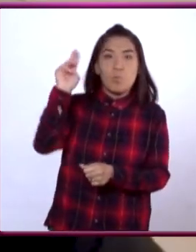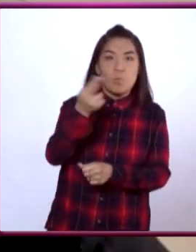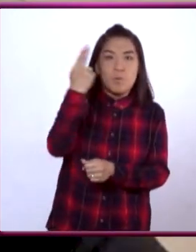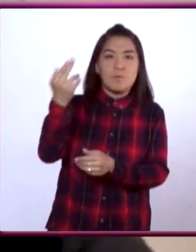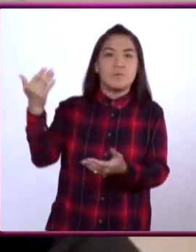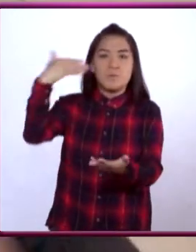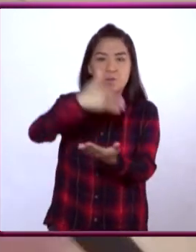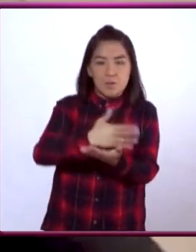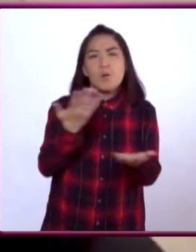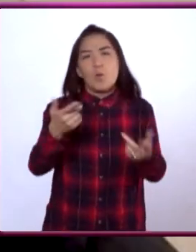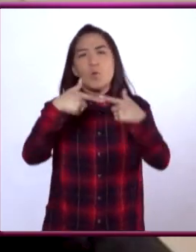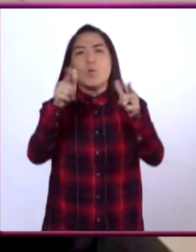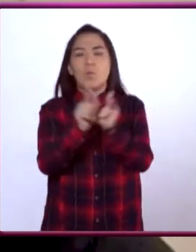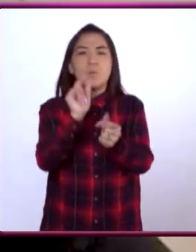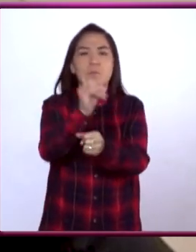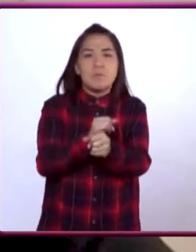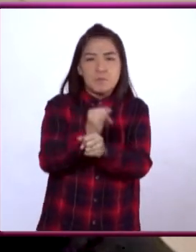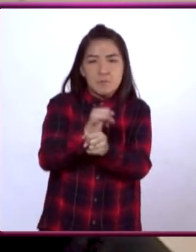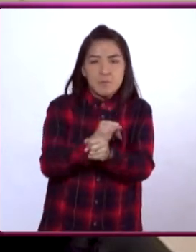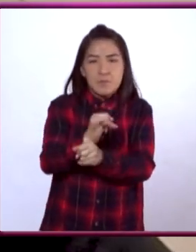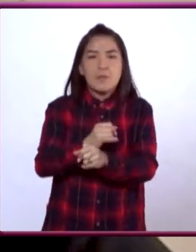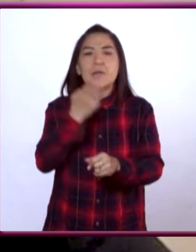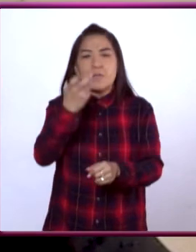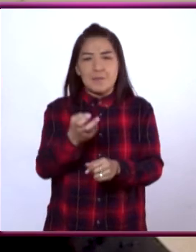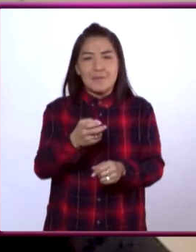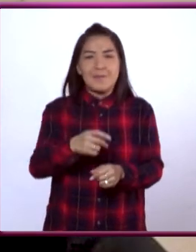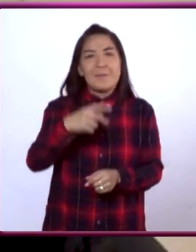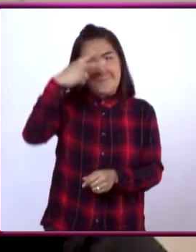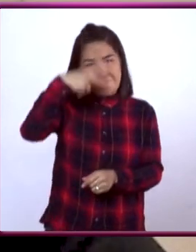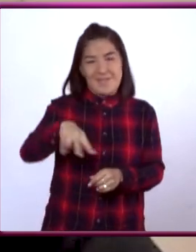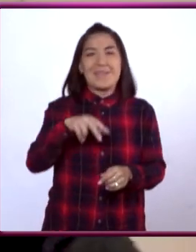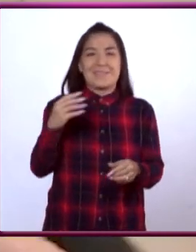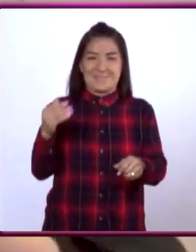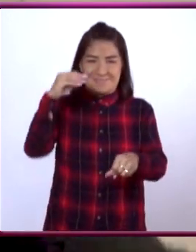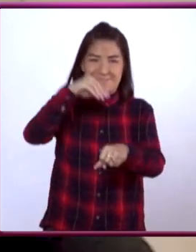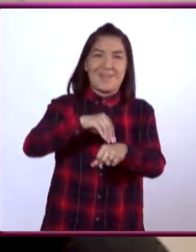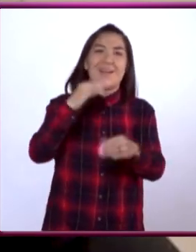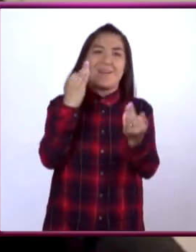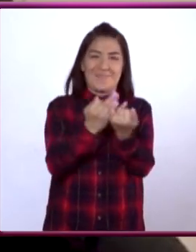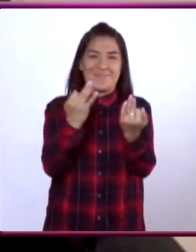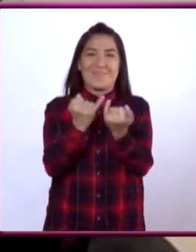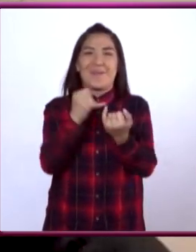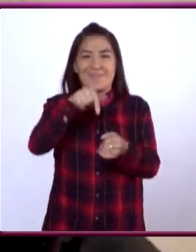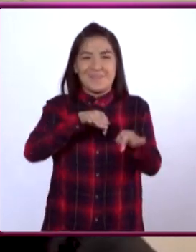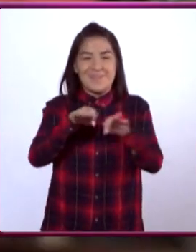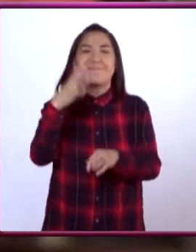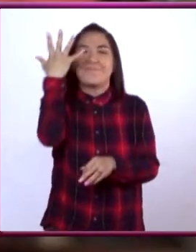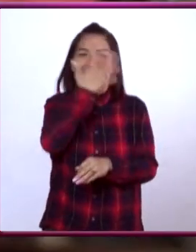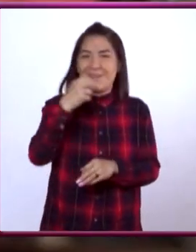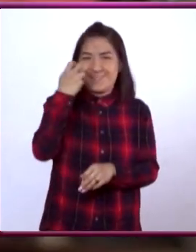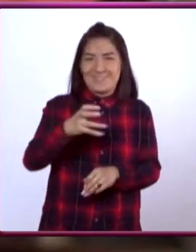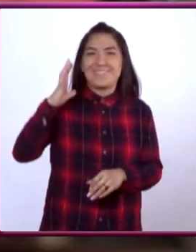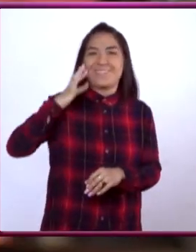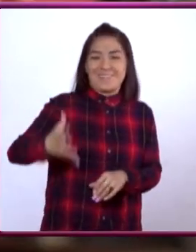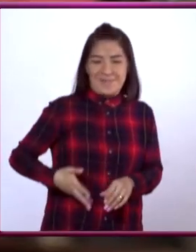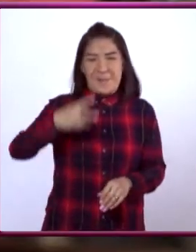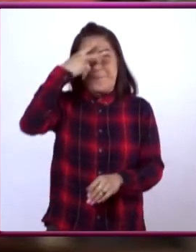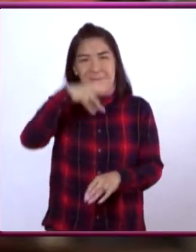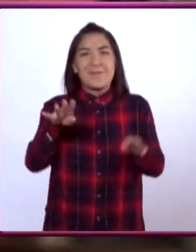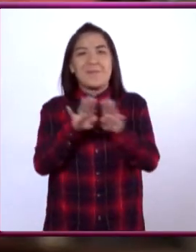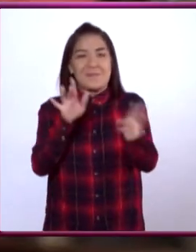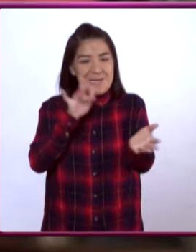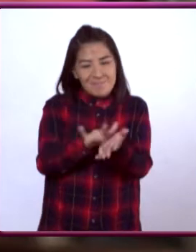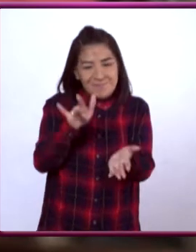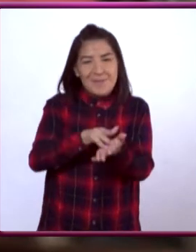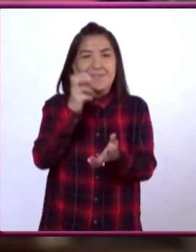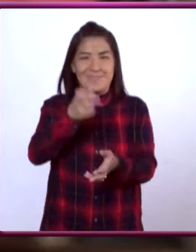otras universidades o directamente de grupos de investigación mexicanos. Entonces, México está presente dentro del CERN. Eso, qué bonito que México